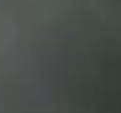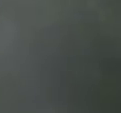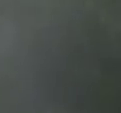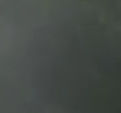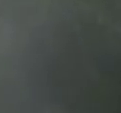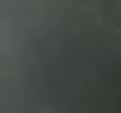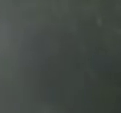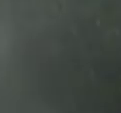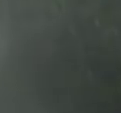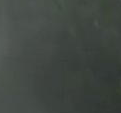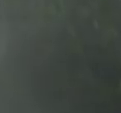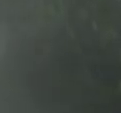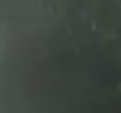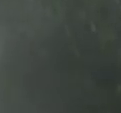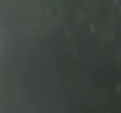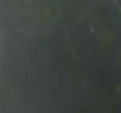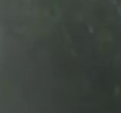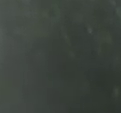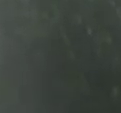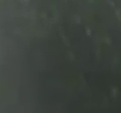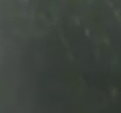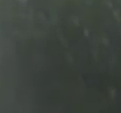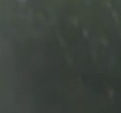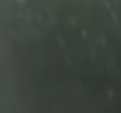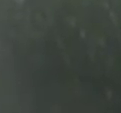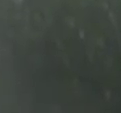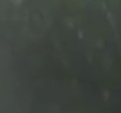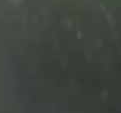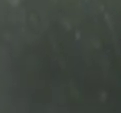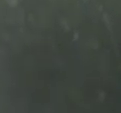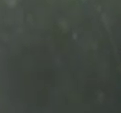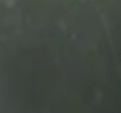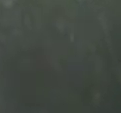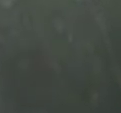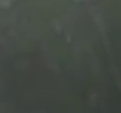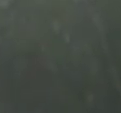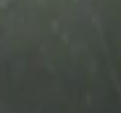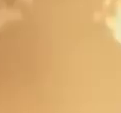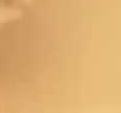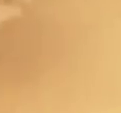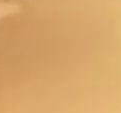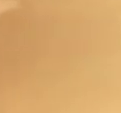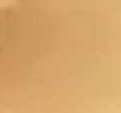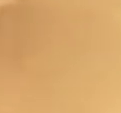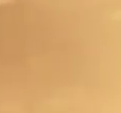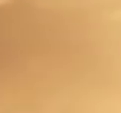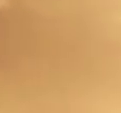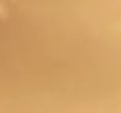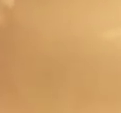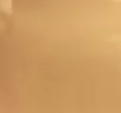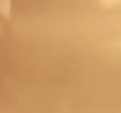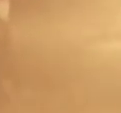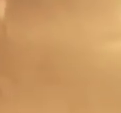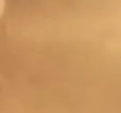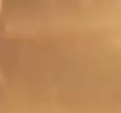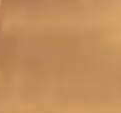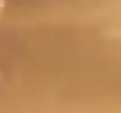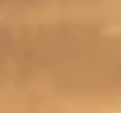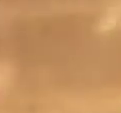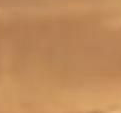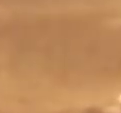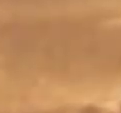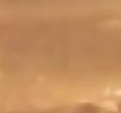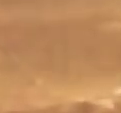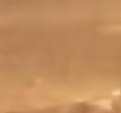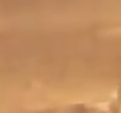Continente azul que en Nicaragua busca su raíz, para que luce el hombre de país en